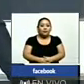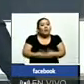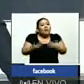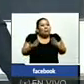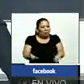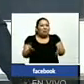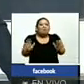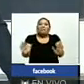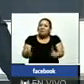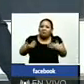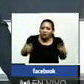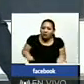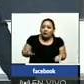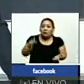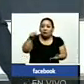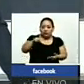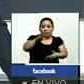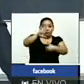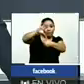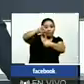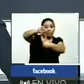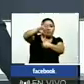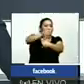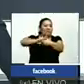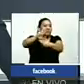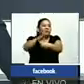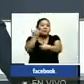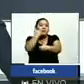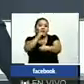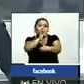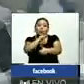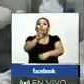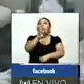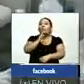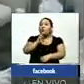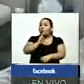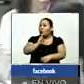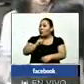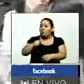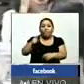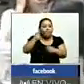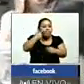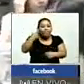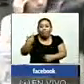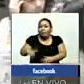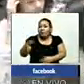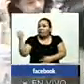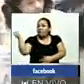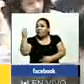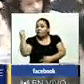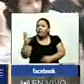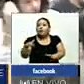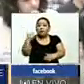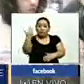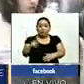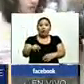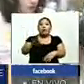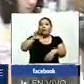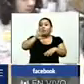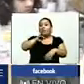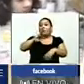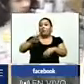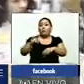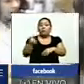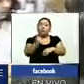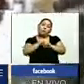¿Pero qué está pasando en la región centroamericana con esta enfermedad? En Honduras la situación sigue siendo alarmante. Hasta la fecha se reportan